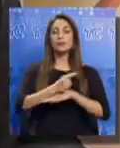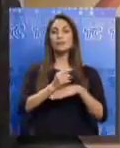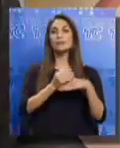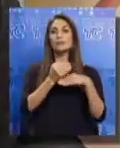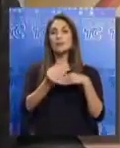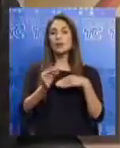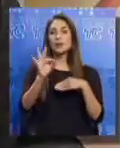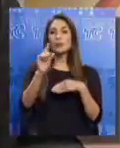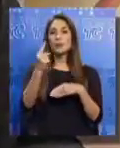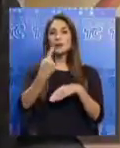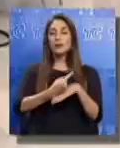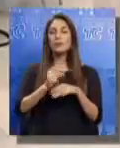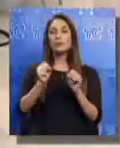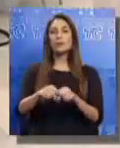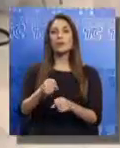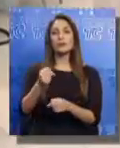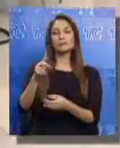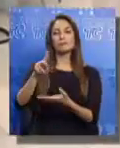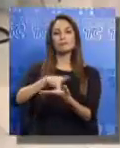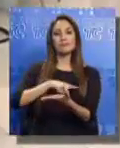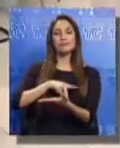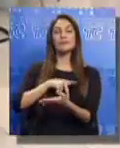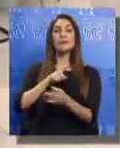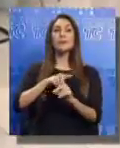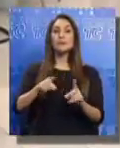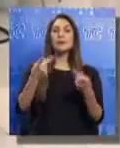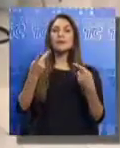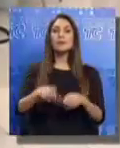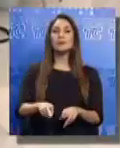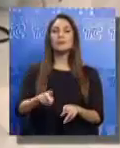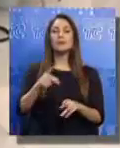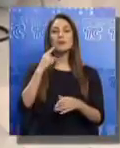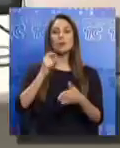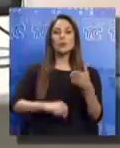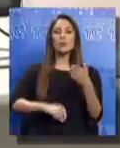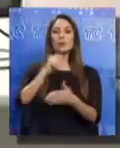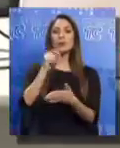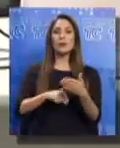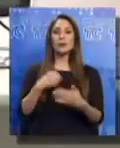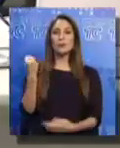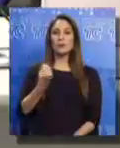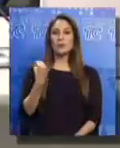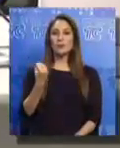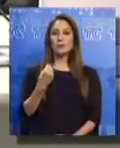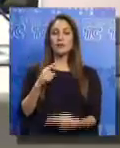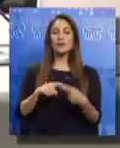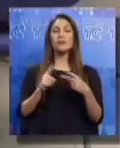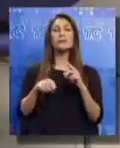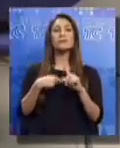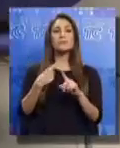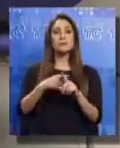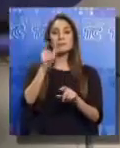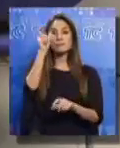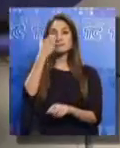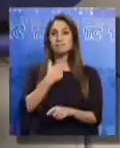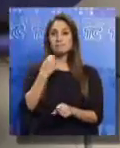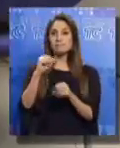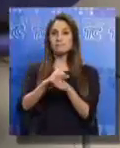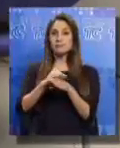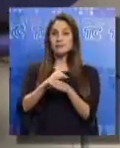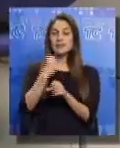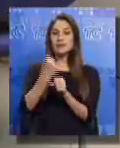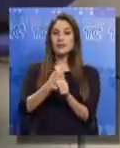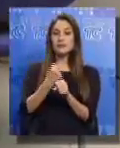pueden acceder al seguro de desempleo. Pero además está en vigencia el denominado contrato juvenil y el nuevo mecanismo que permite que los pasantes reciban un